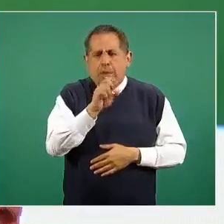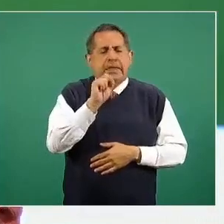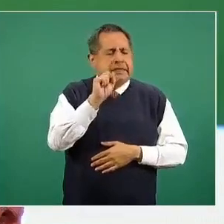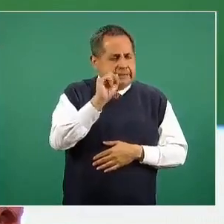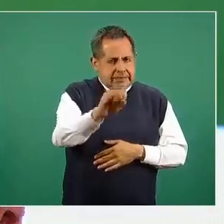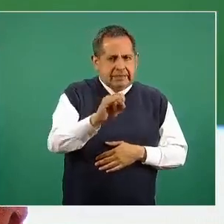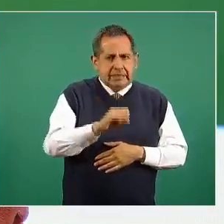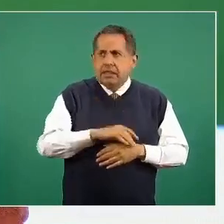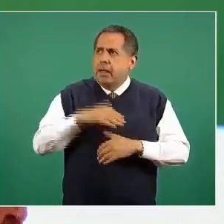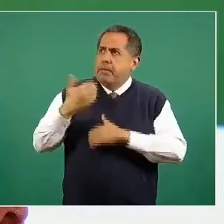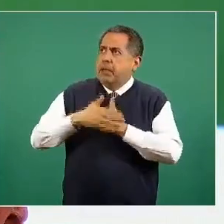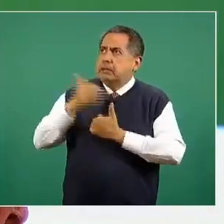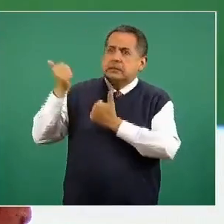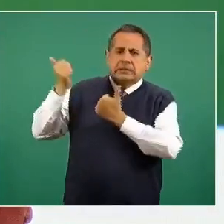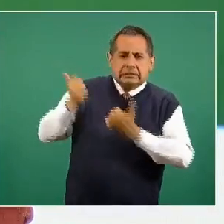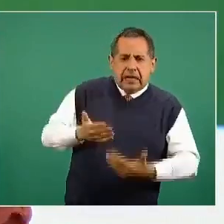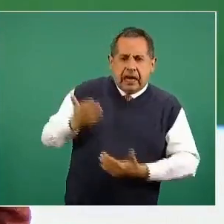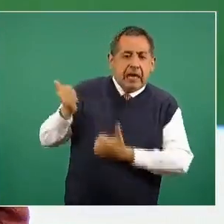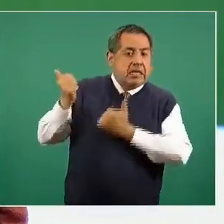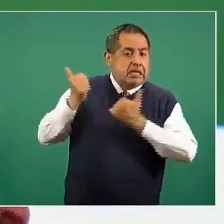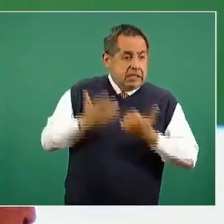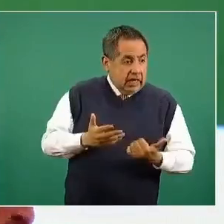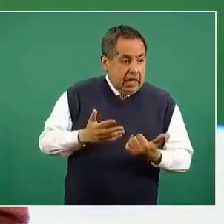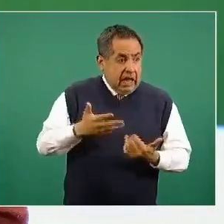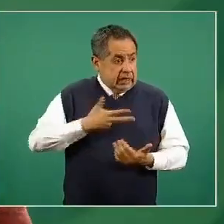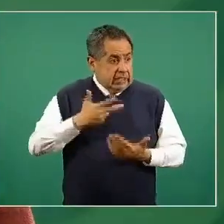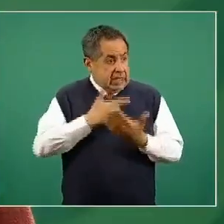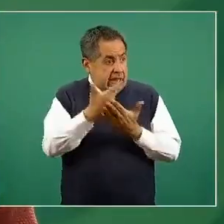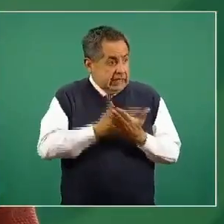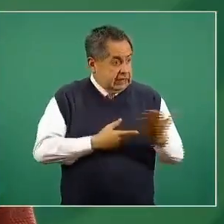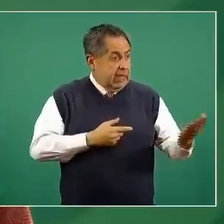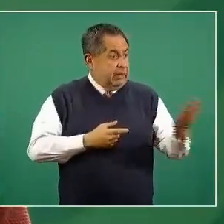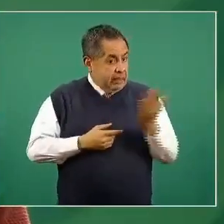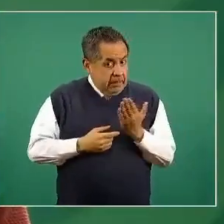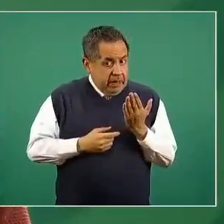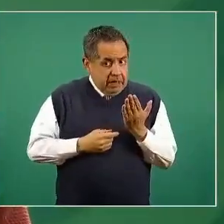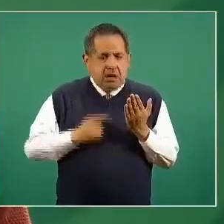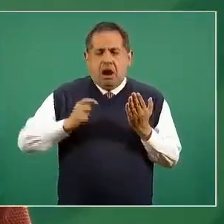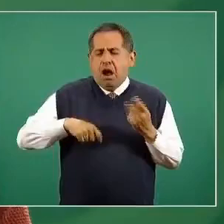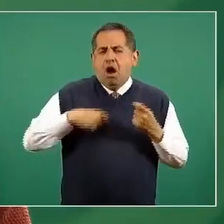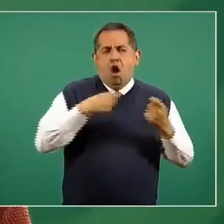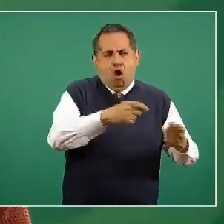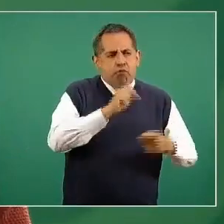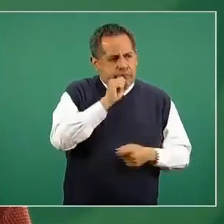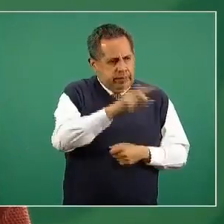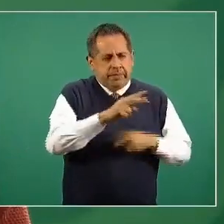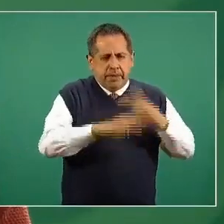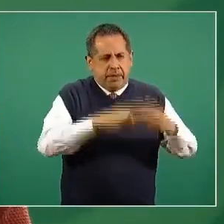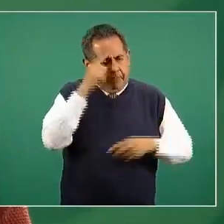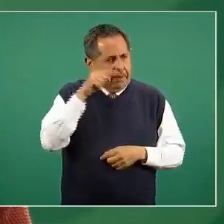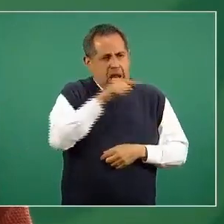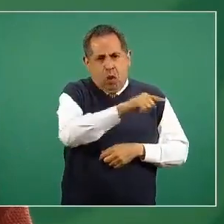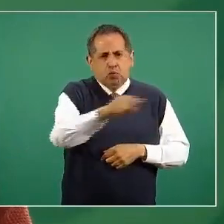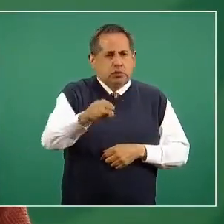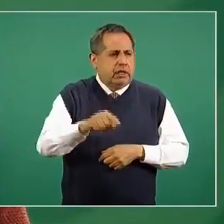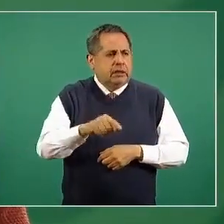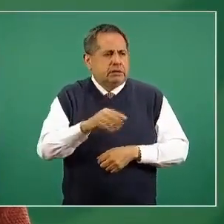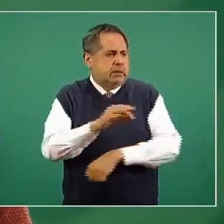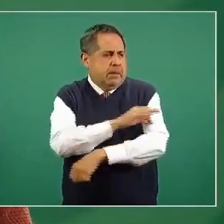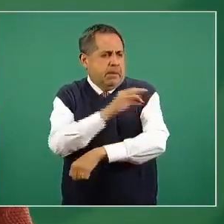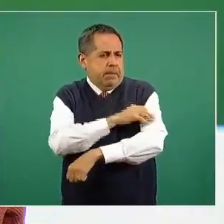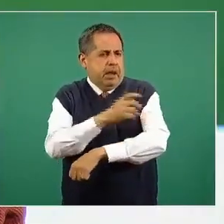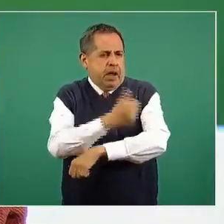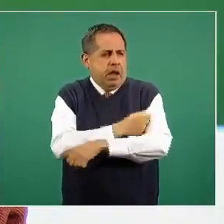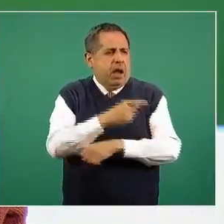embarques continuarán y tan pronto tengamos estos listados, también haremos el desplazamiento a la vacunación en